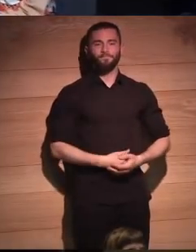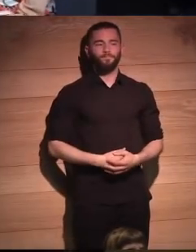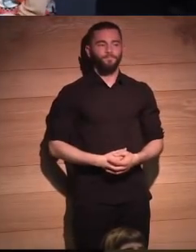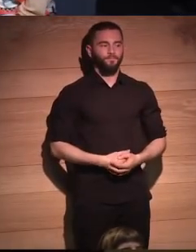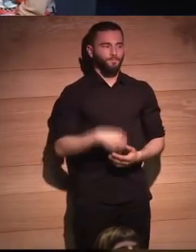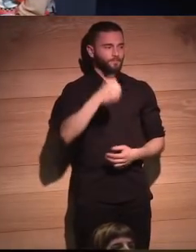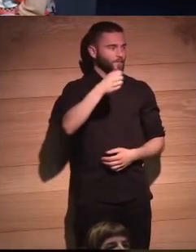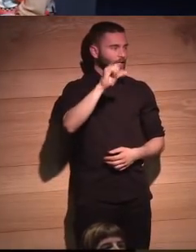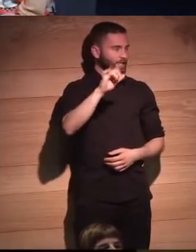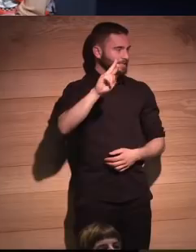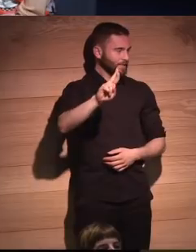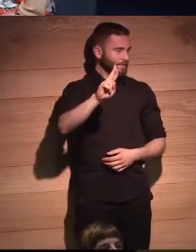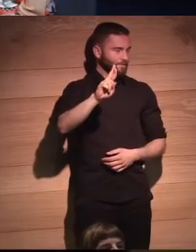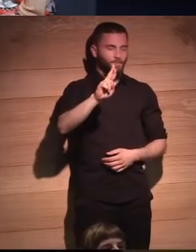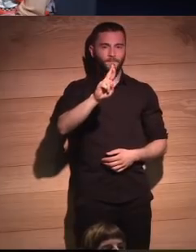Asier.